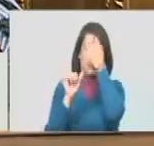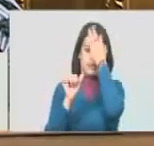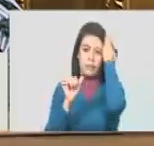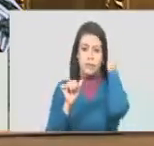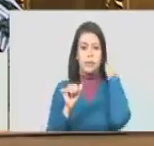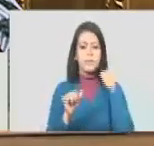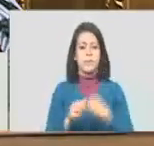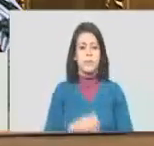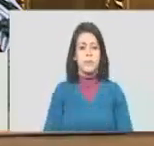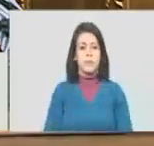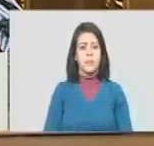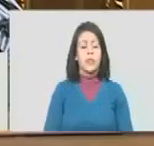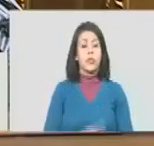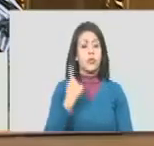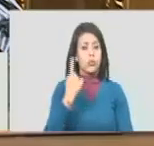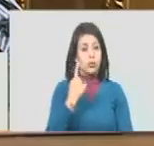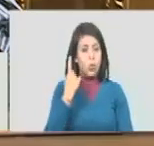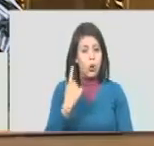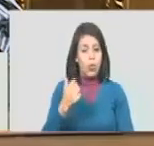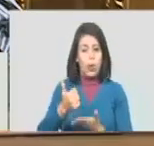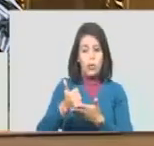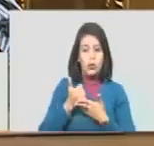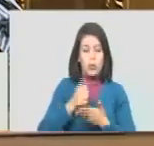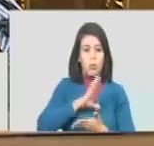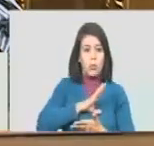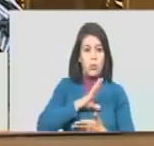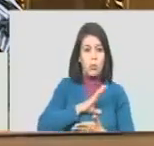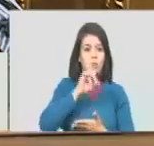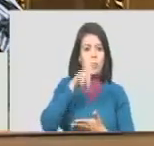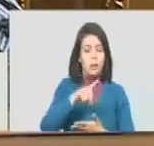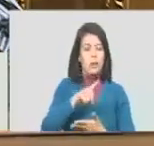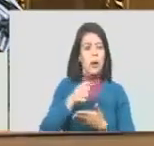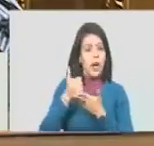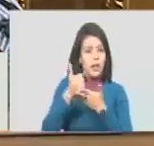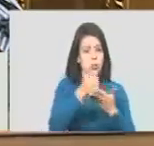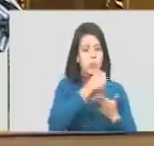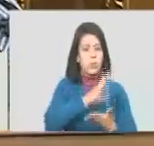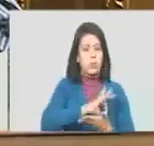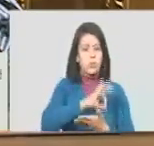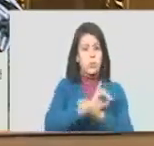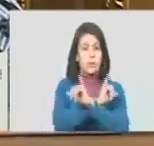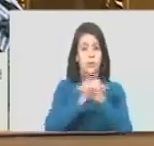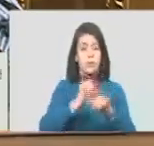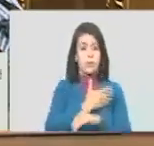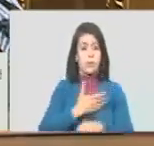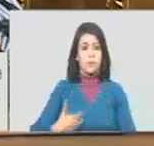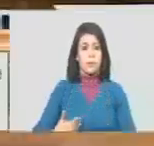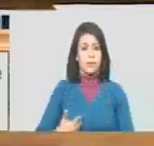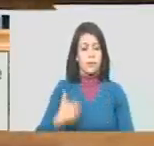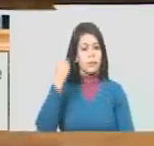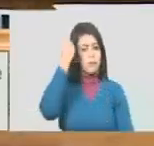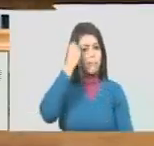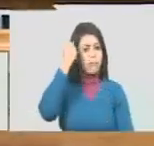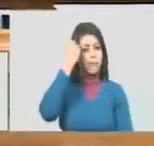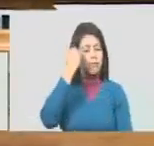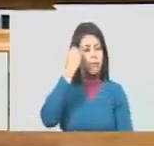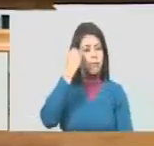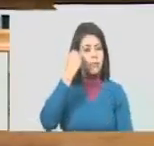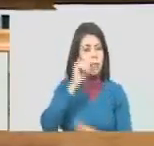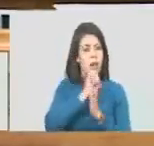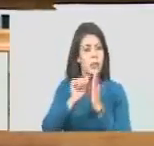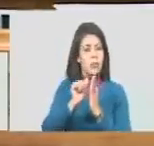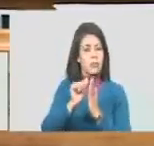espectro autista, no solo para su beneficio, sino para el enriquecimiento de la sociedad. Es todo, señor presidente. En consideración